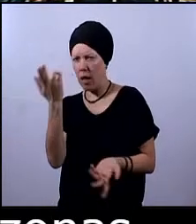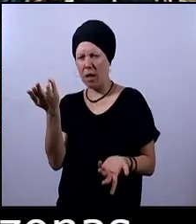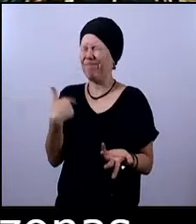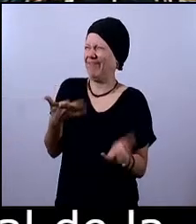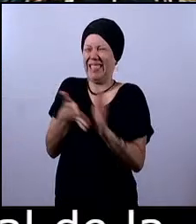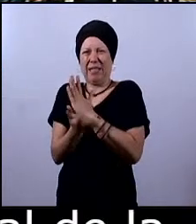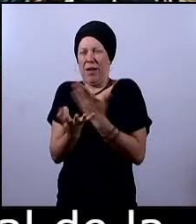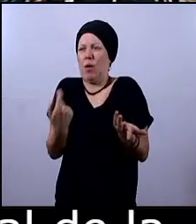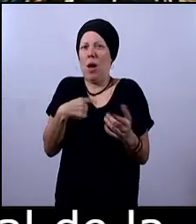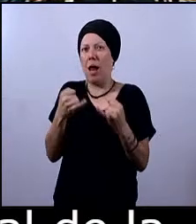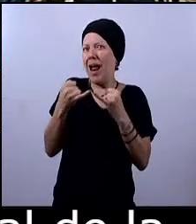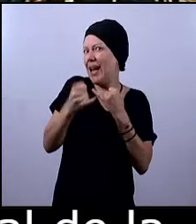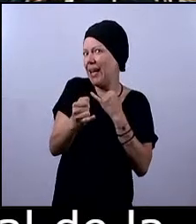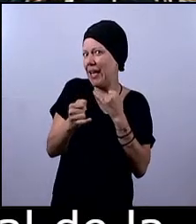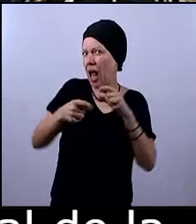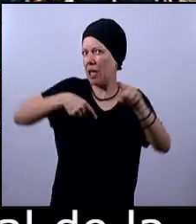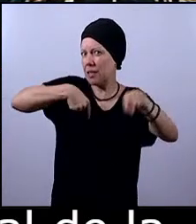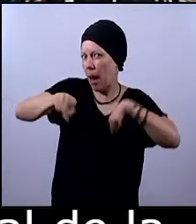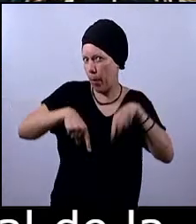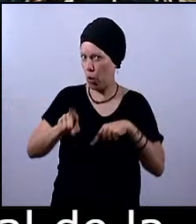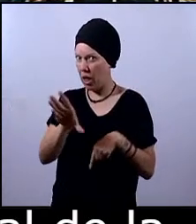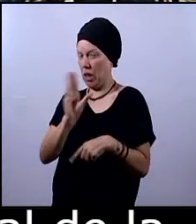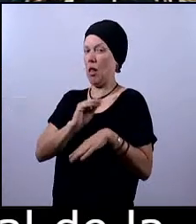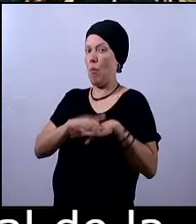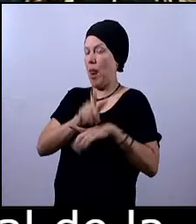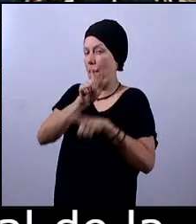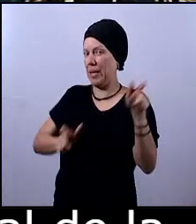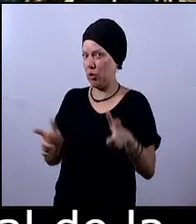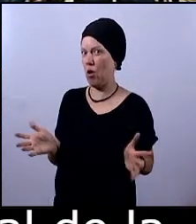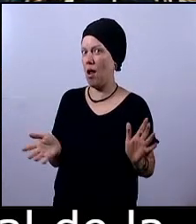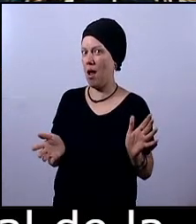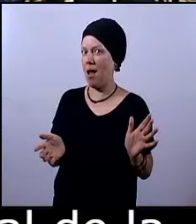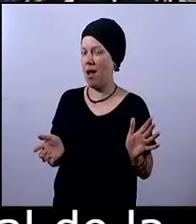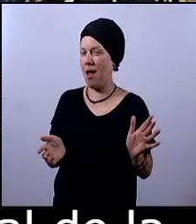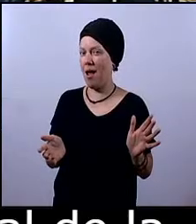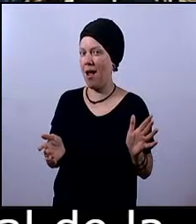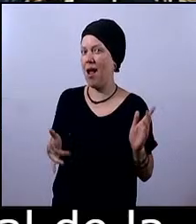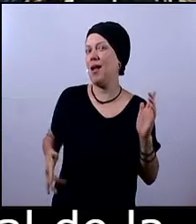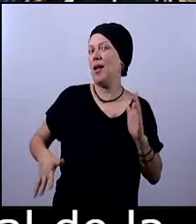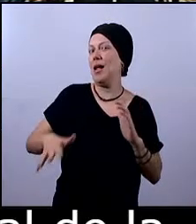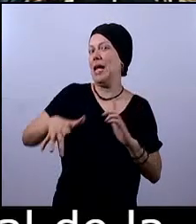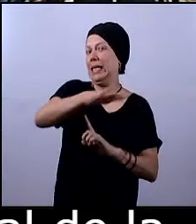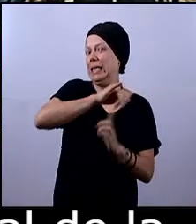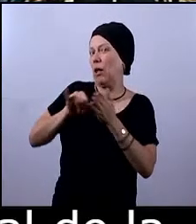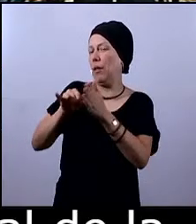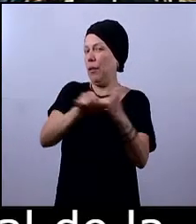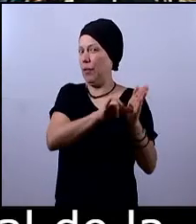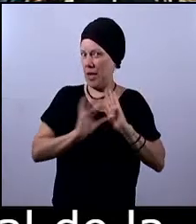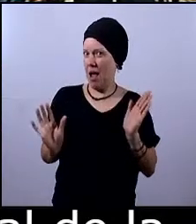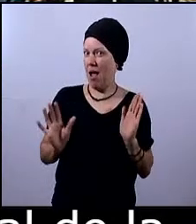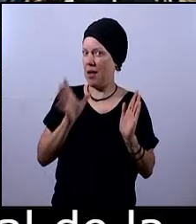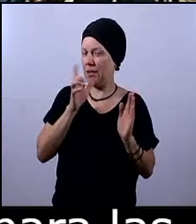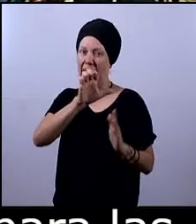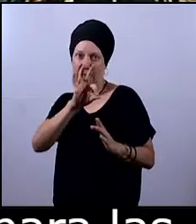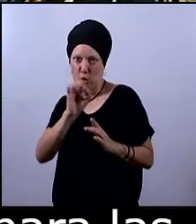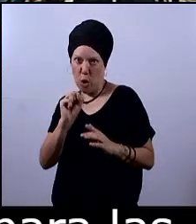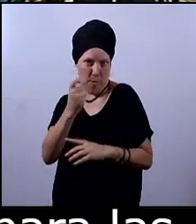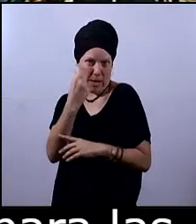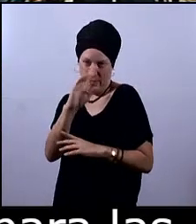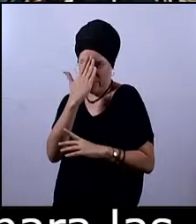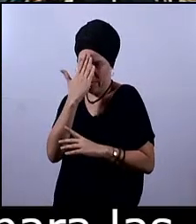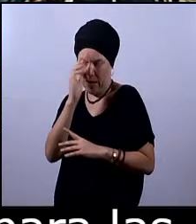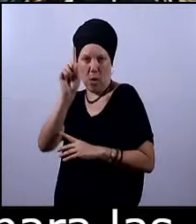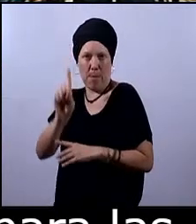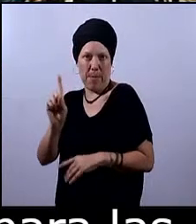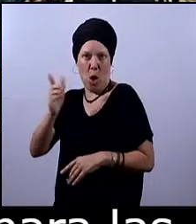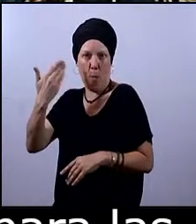decir, habrá una línea de transporte, entiendo, para las personas del entorno, esos alumnos de la ESO sobre todo y de primero